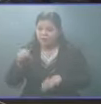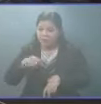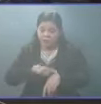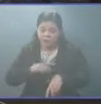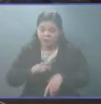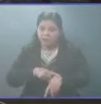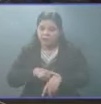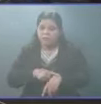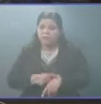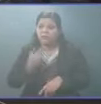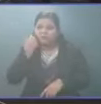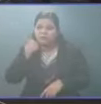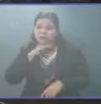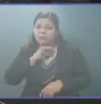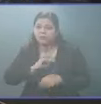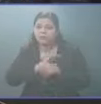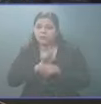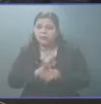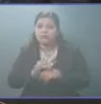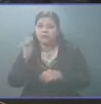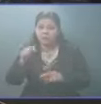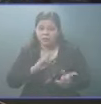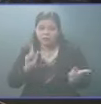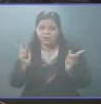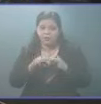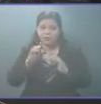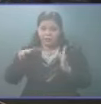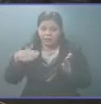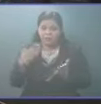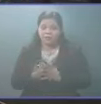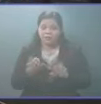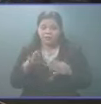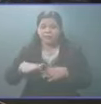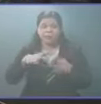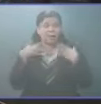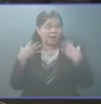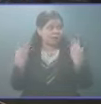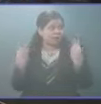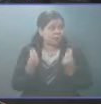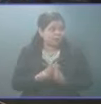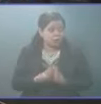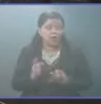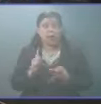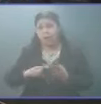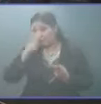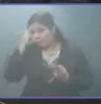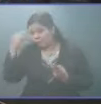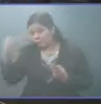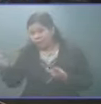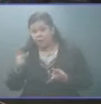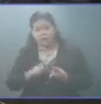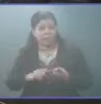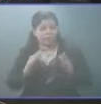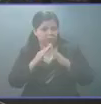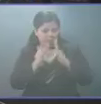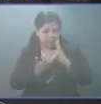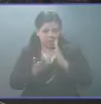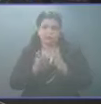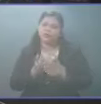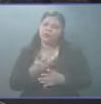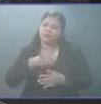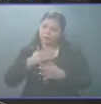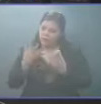pandemia y esto nos vino a cambiar todo, tanto en lo social, en lo político, en los hogares también. Pero eso quiero